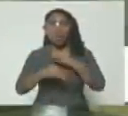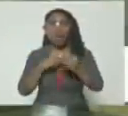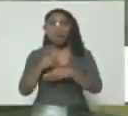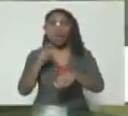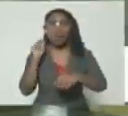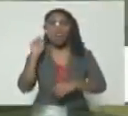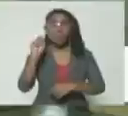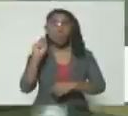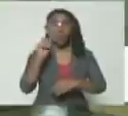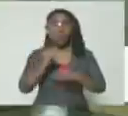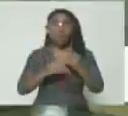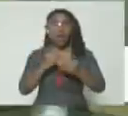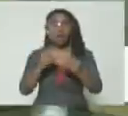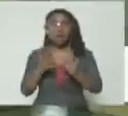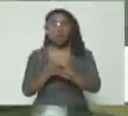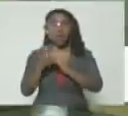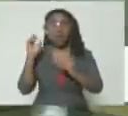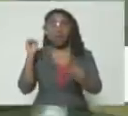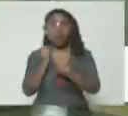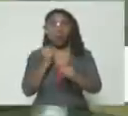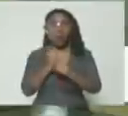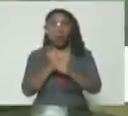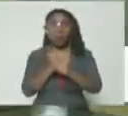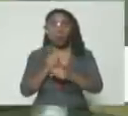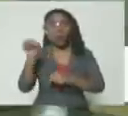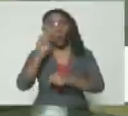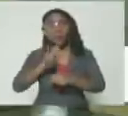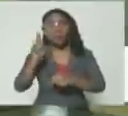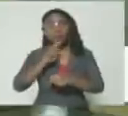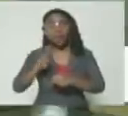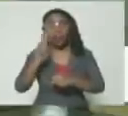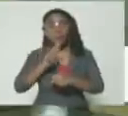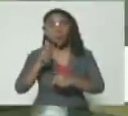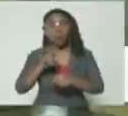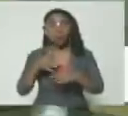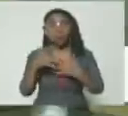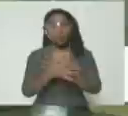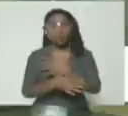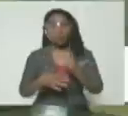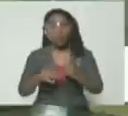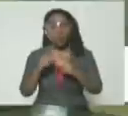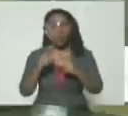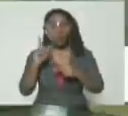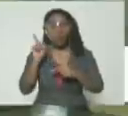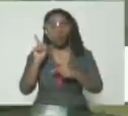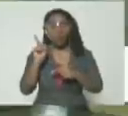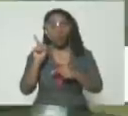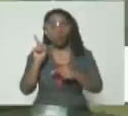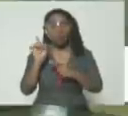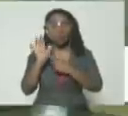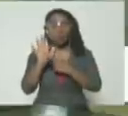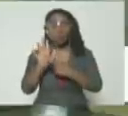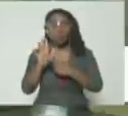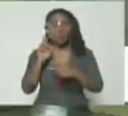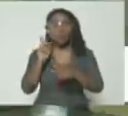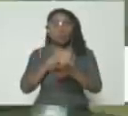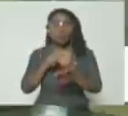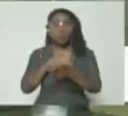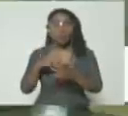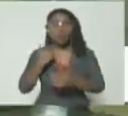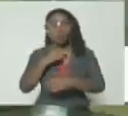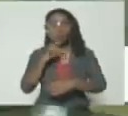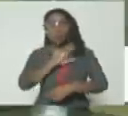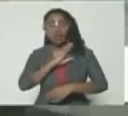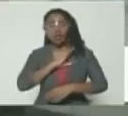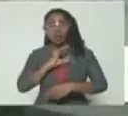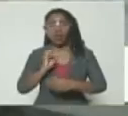punto neurálgico de esta operación. Utilizamos esta es una de nuestras presentaciones, donde nosotros aquí tenemos un